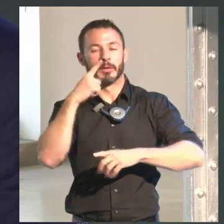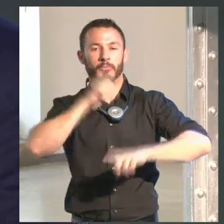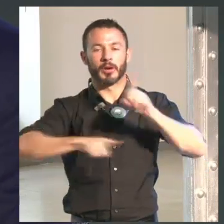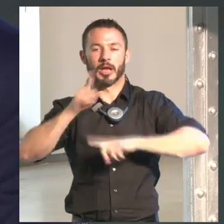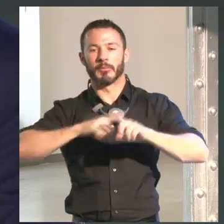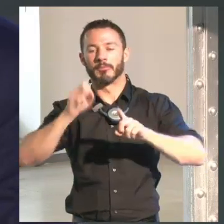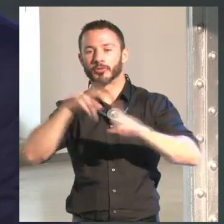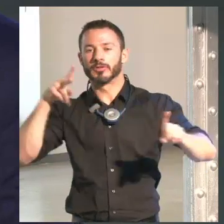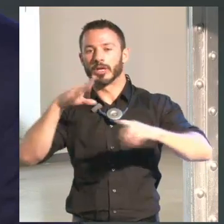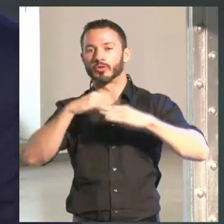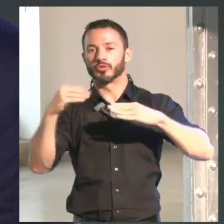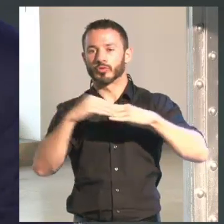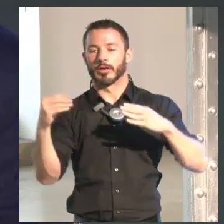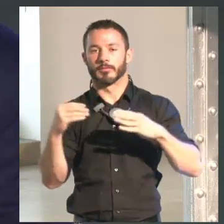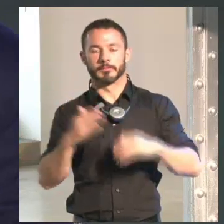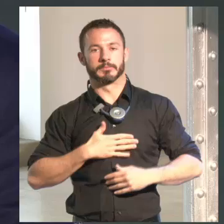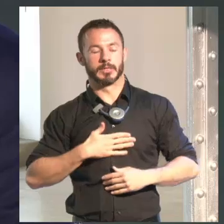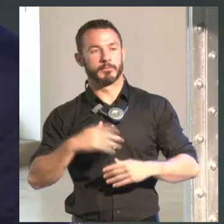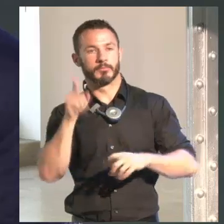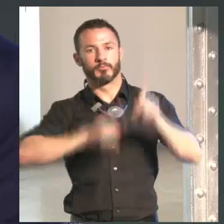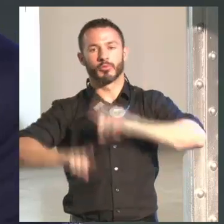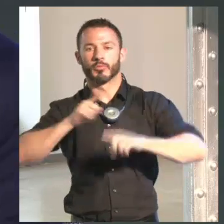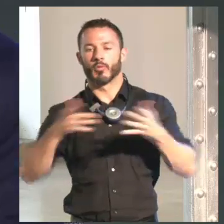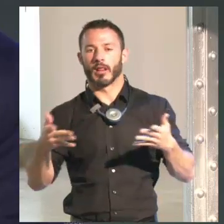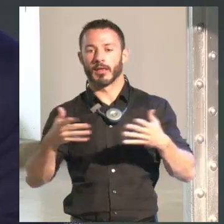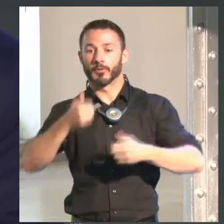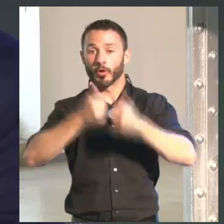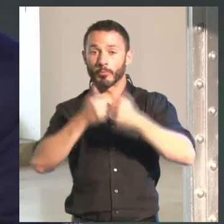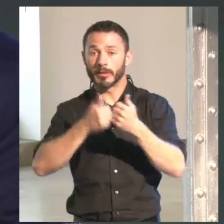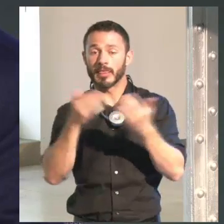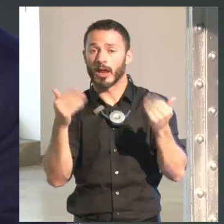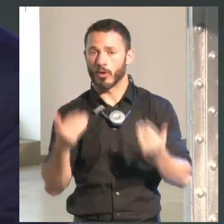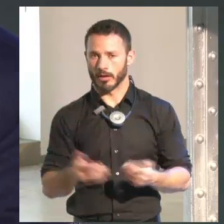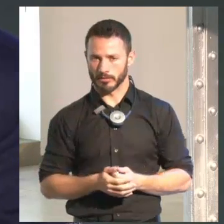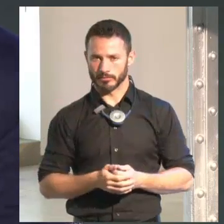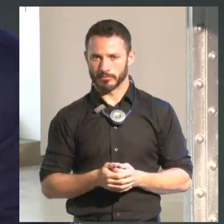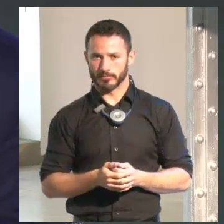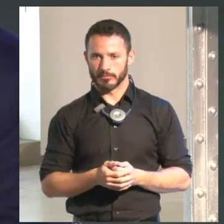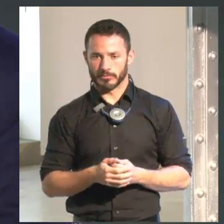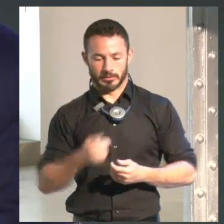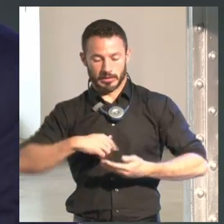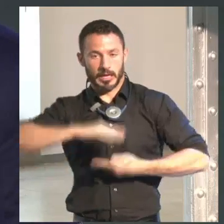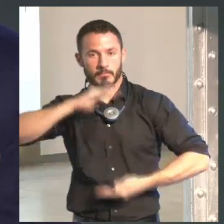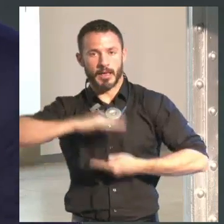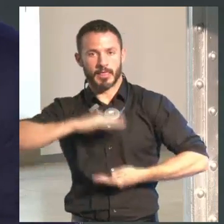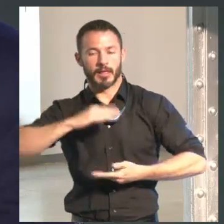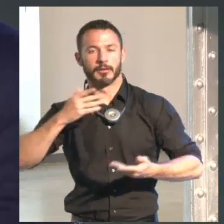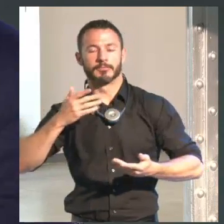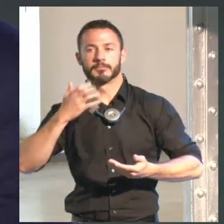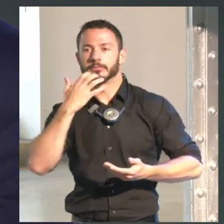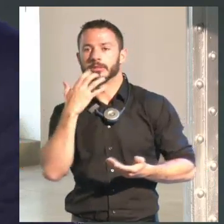en orden de prioridad, diría, a mí lo que me preocupa es que no hay competencia. Eso me preocupa, es decir, no tengo capacidad. Y una de